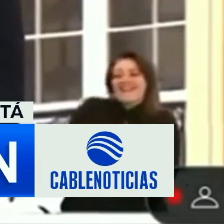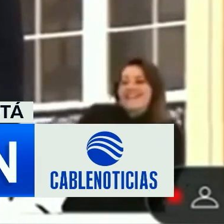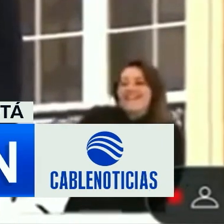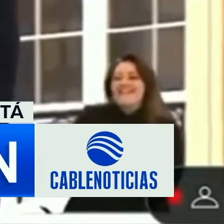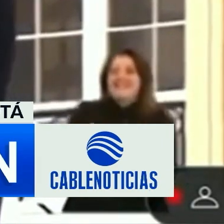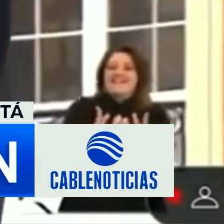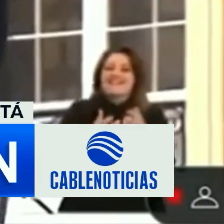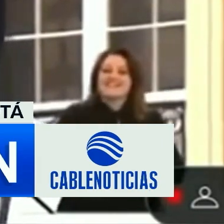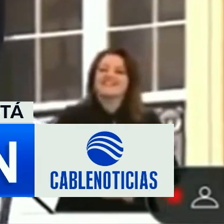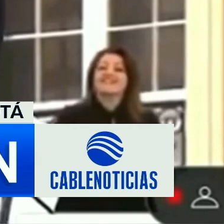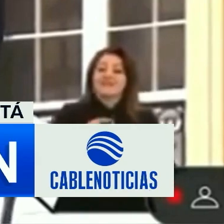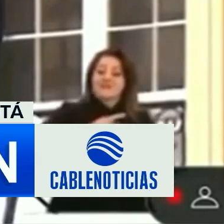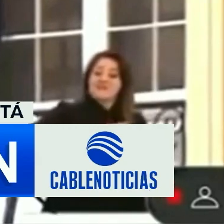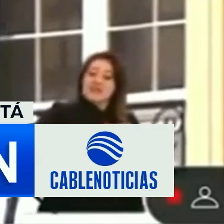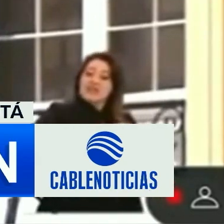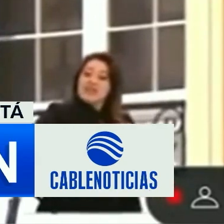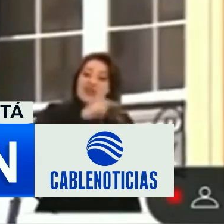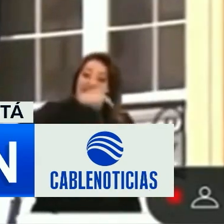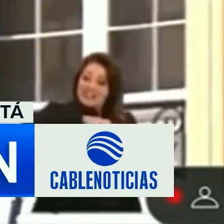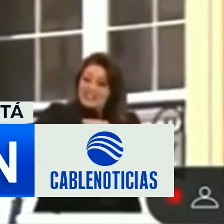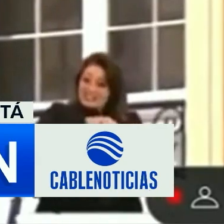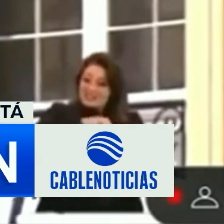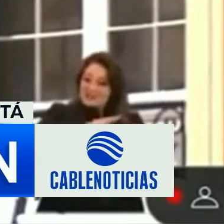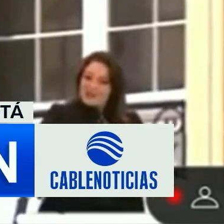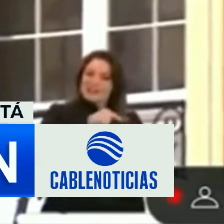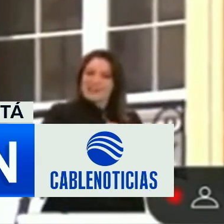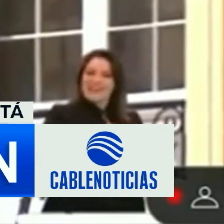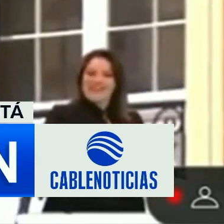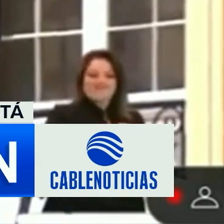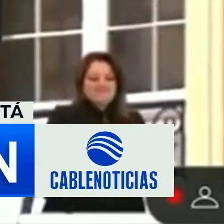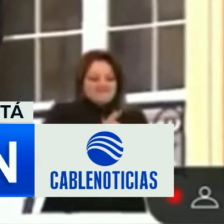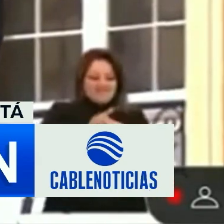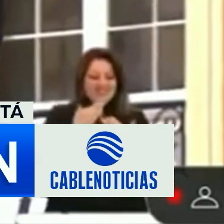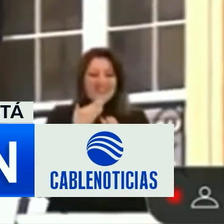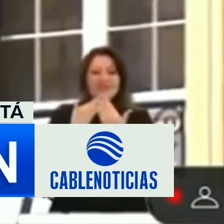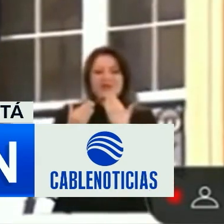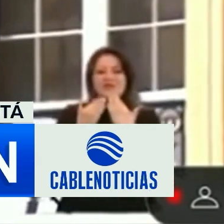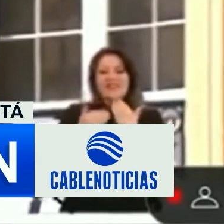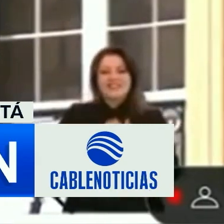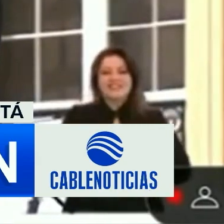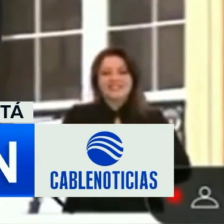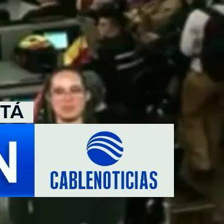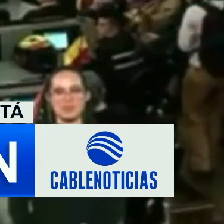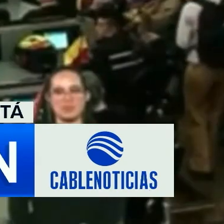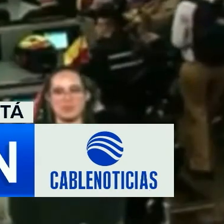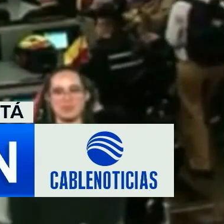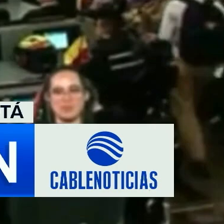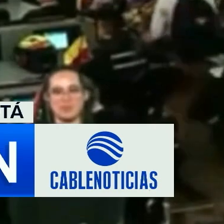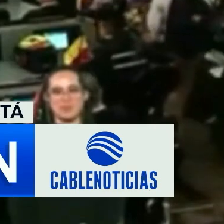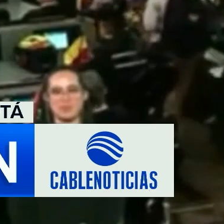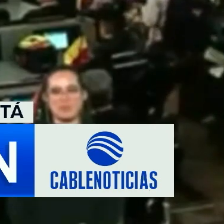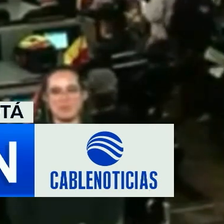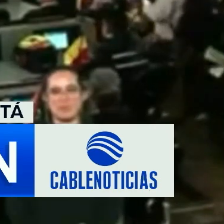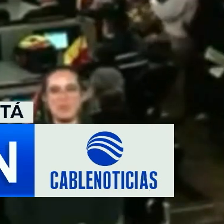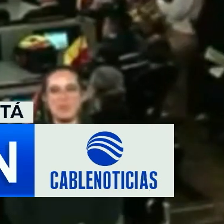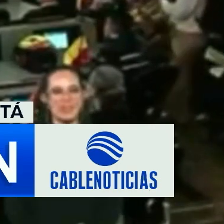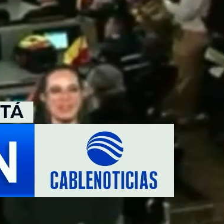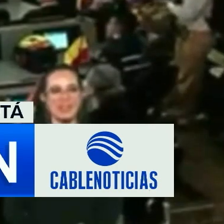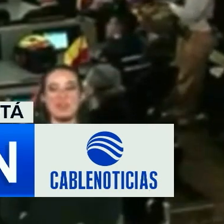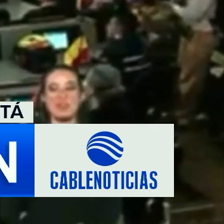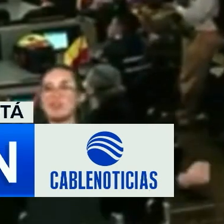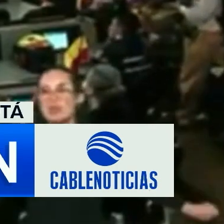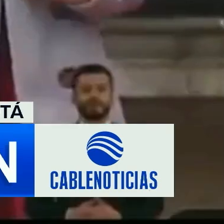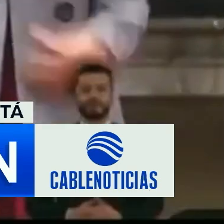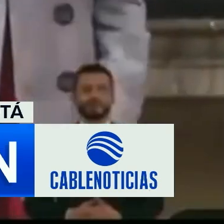todo, un metro que va a devolvernos la confianza en nosotros mismos, el orgullo por nuestra ciudad. Para Galán, los resultados son vitales